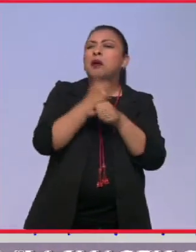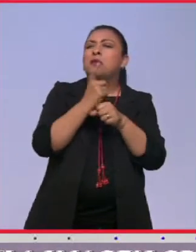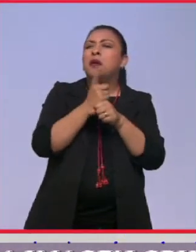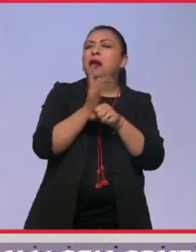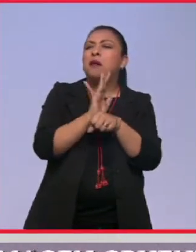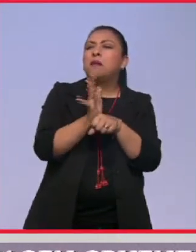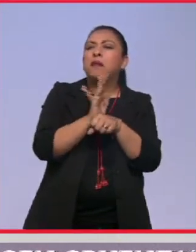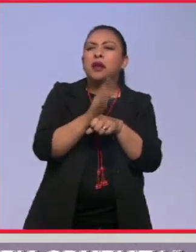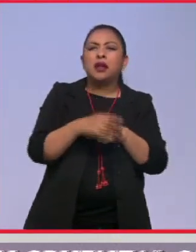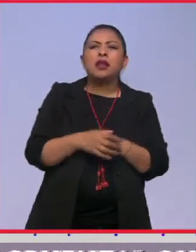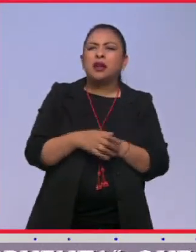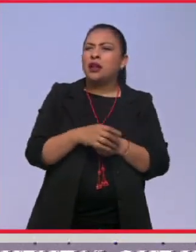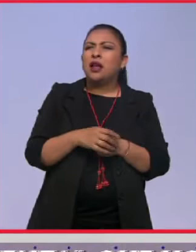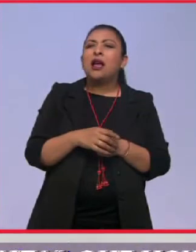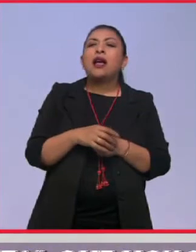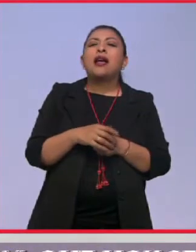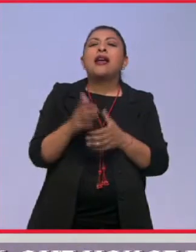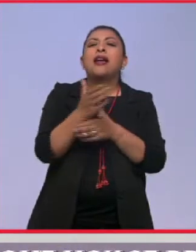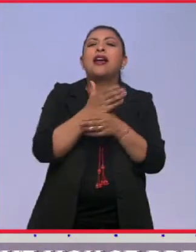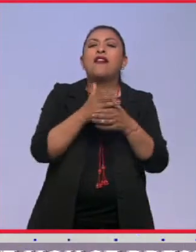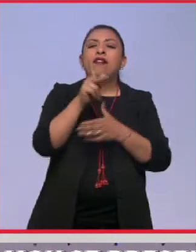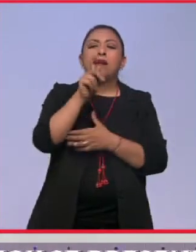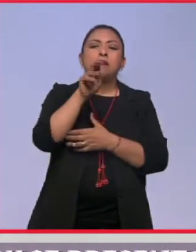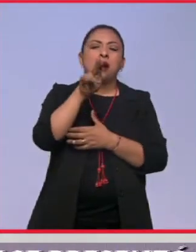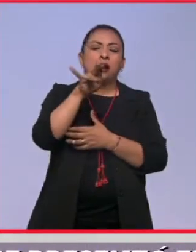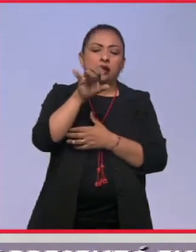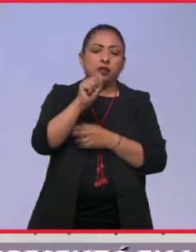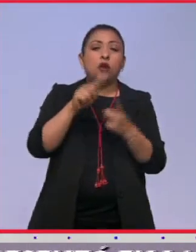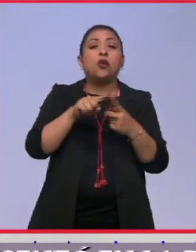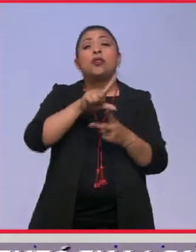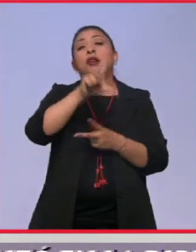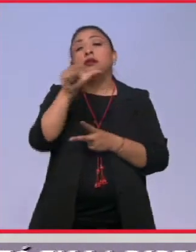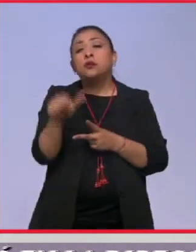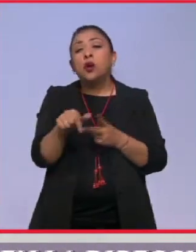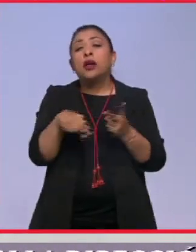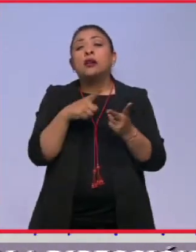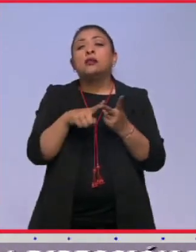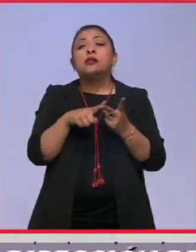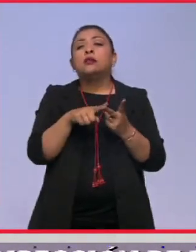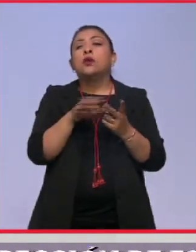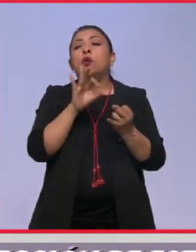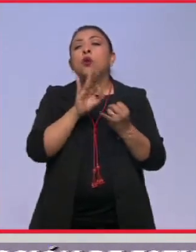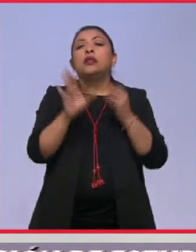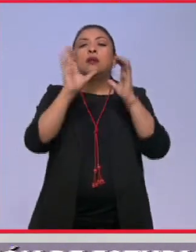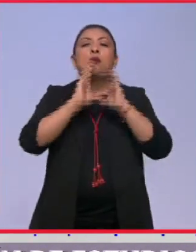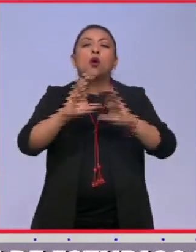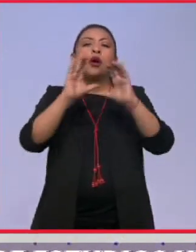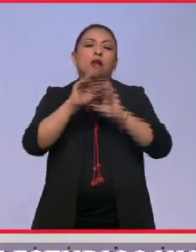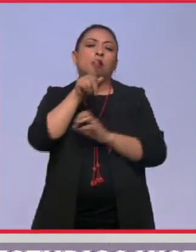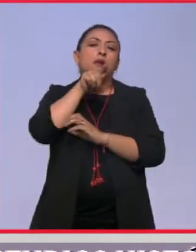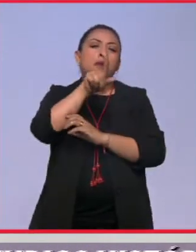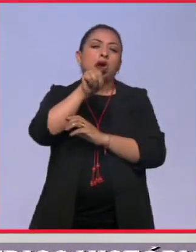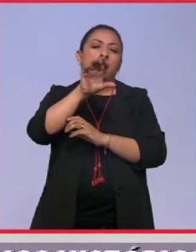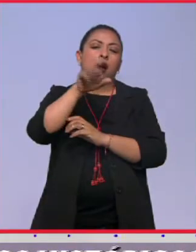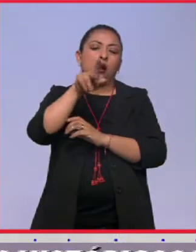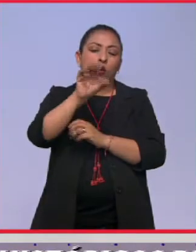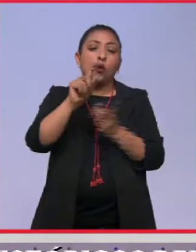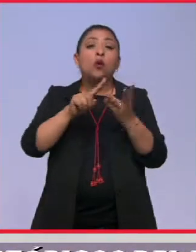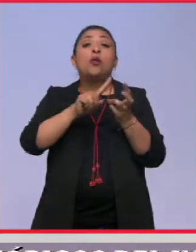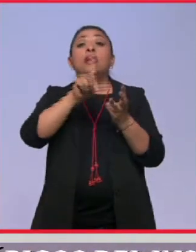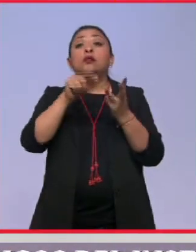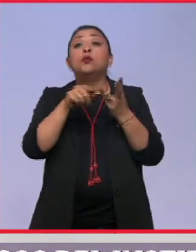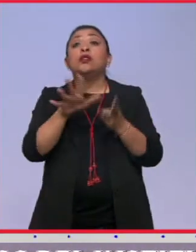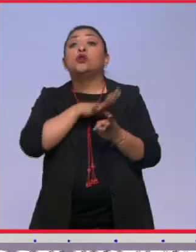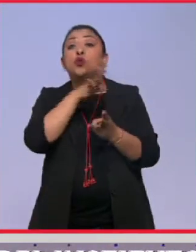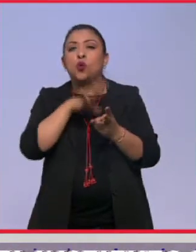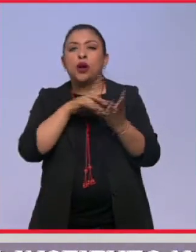cortometraje, sí, que tenía bien, Güeros también. Café Paraíso se llamaba, Paraíso. Y antes, después realizó El Último Canto del Pájaro Q, luego hizo Güeros, después de Güeros